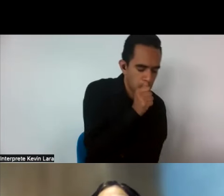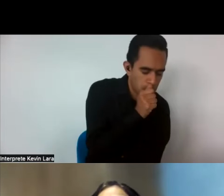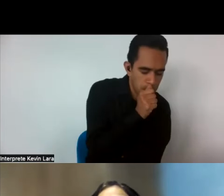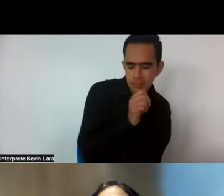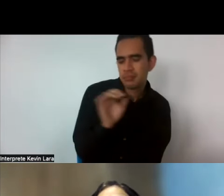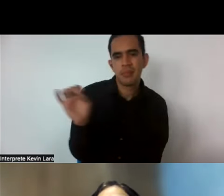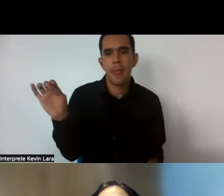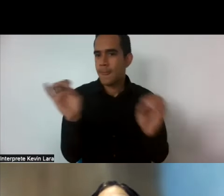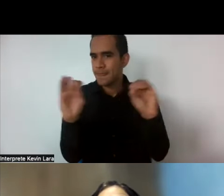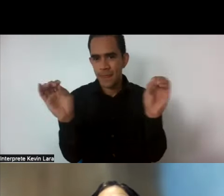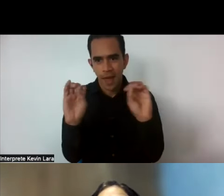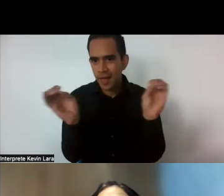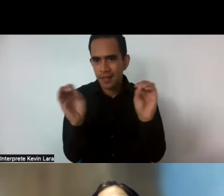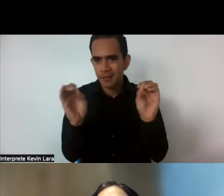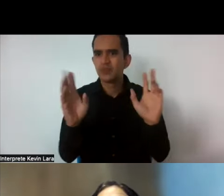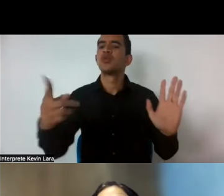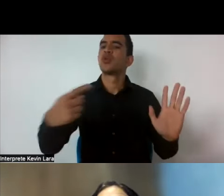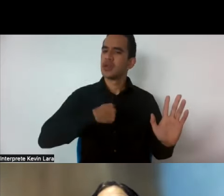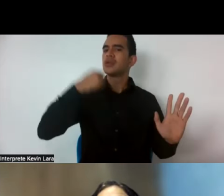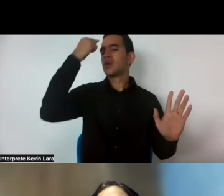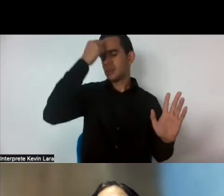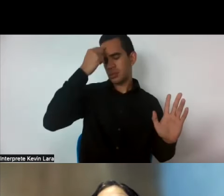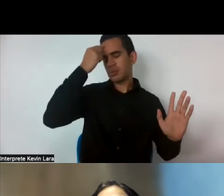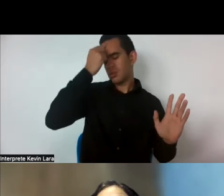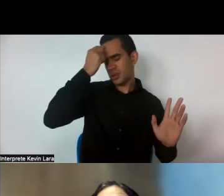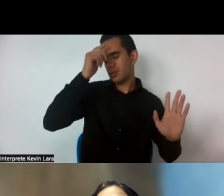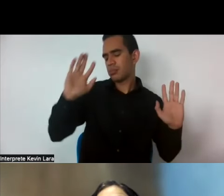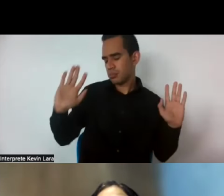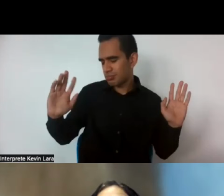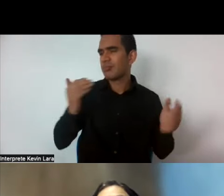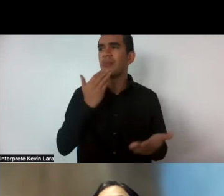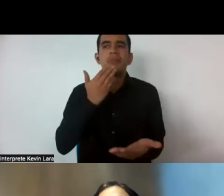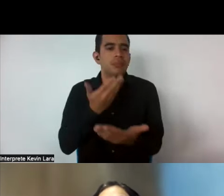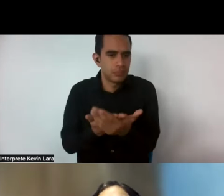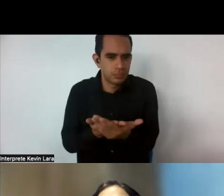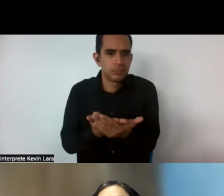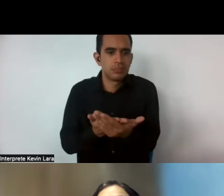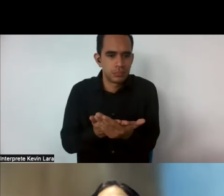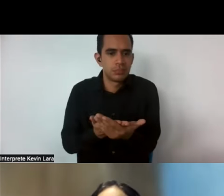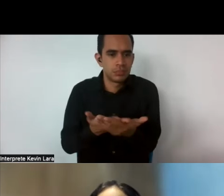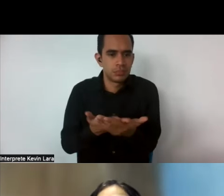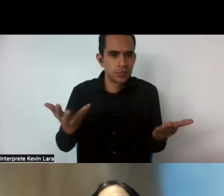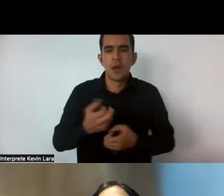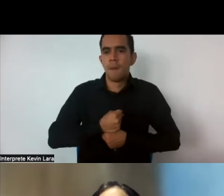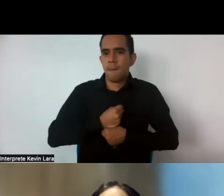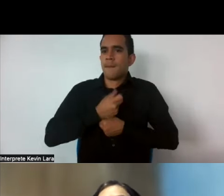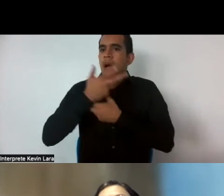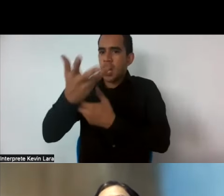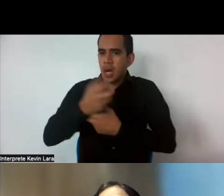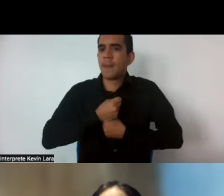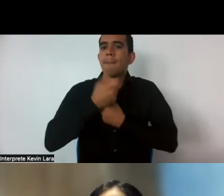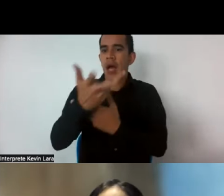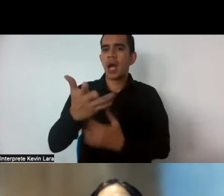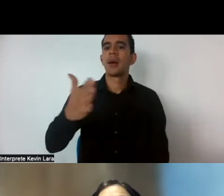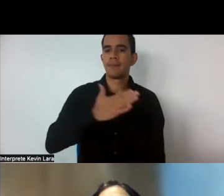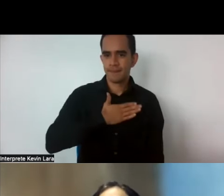Entonces creo que es válido también contar o expresar cómo nosotros nos